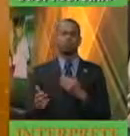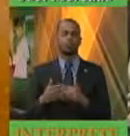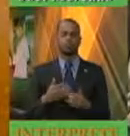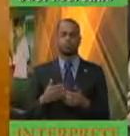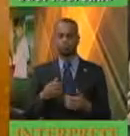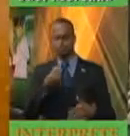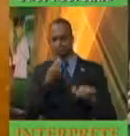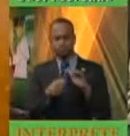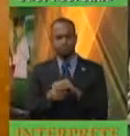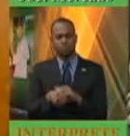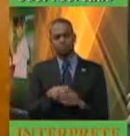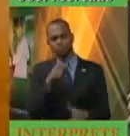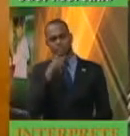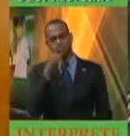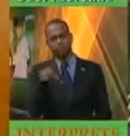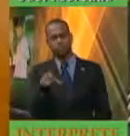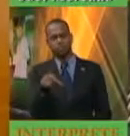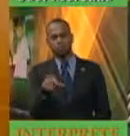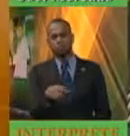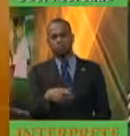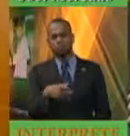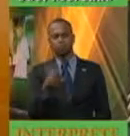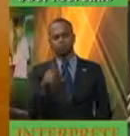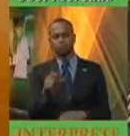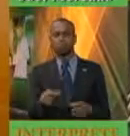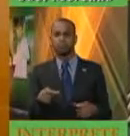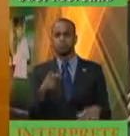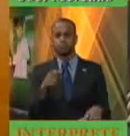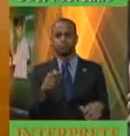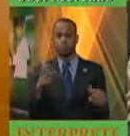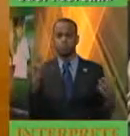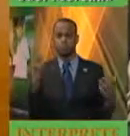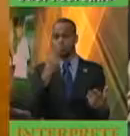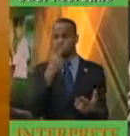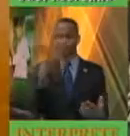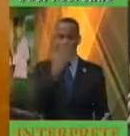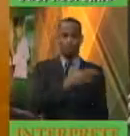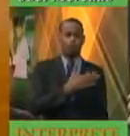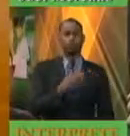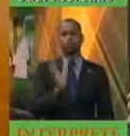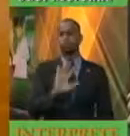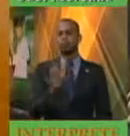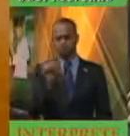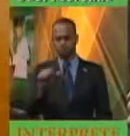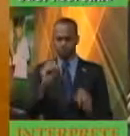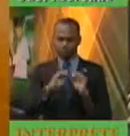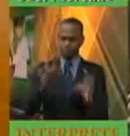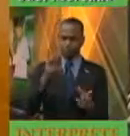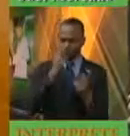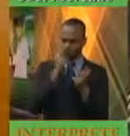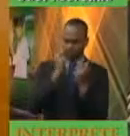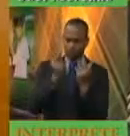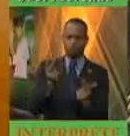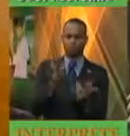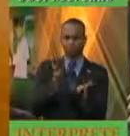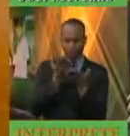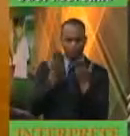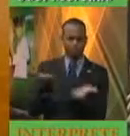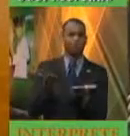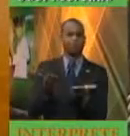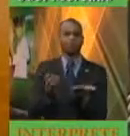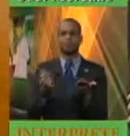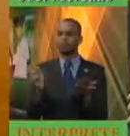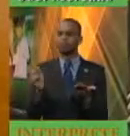estar escondido por ahí, no tiene por qué hacerse invisible, tiene derecho a ser tan visible como todos los dominicanos y